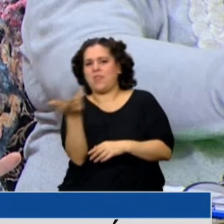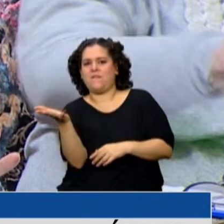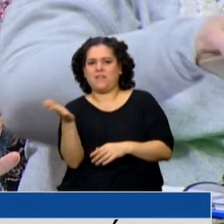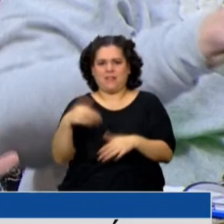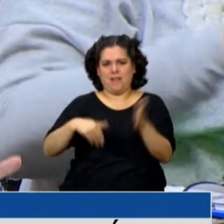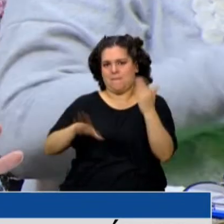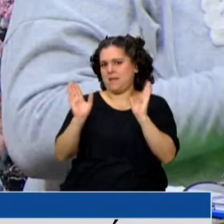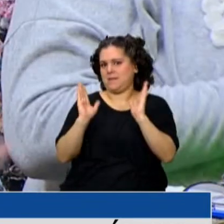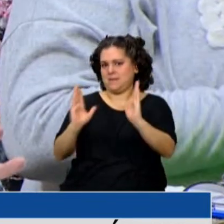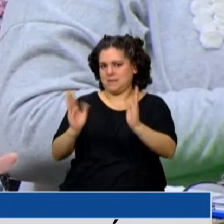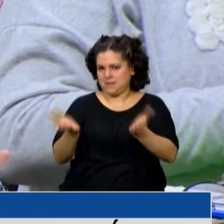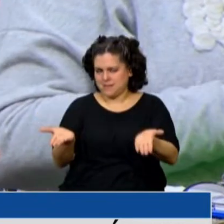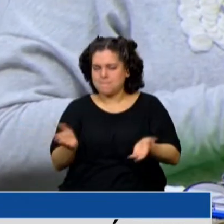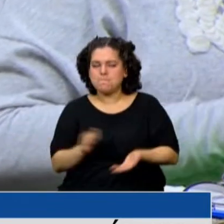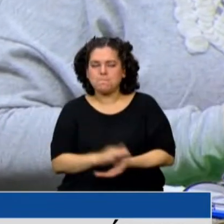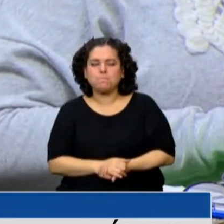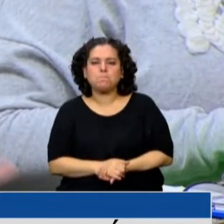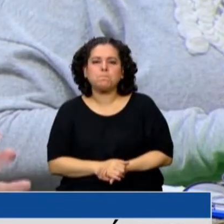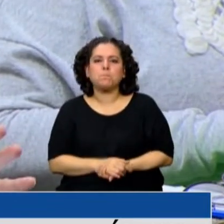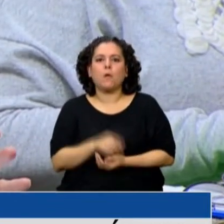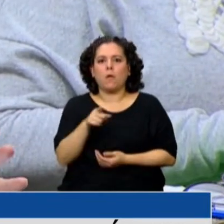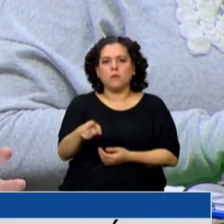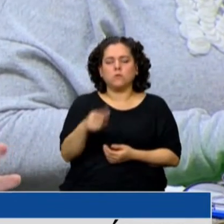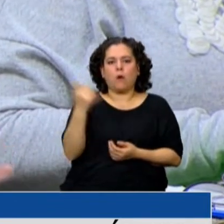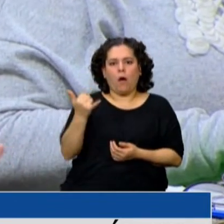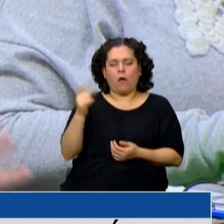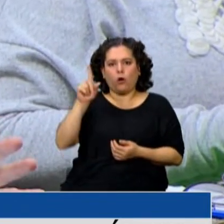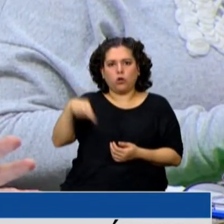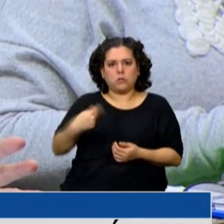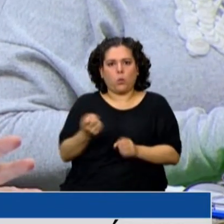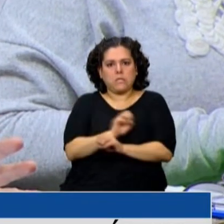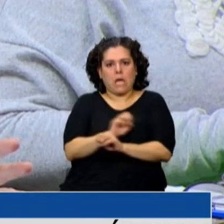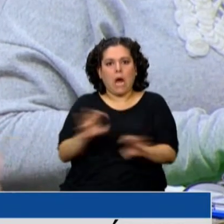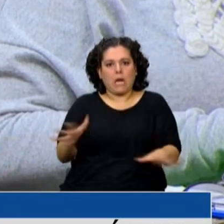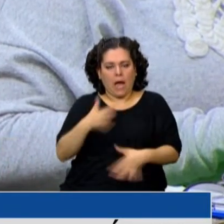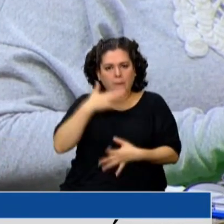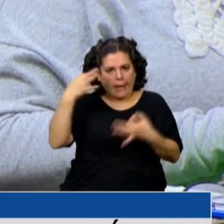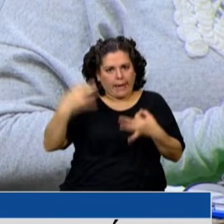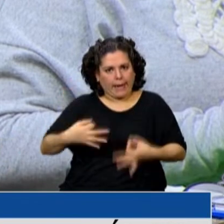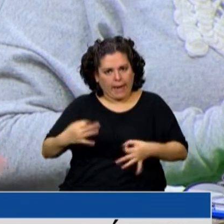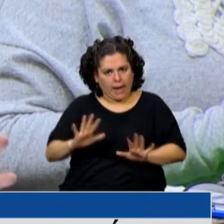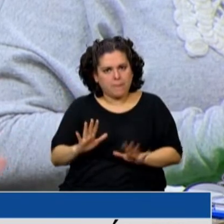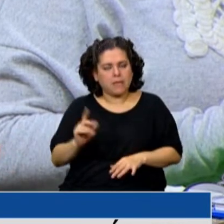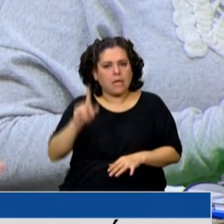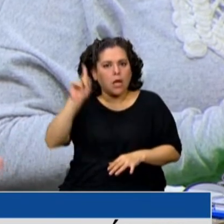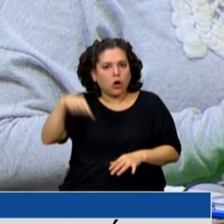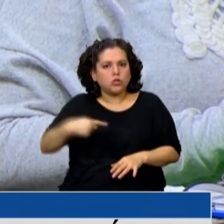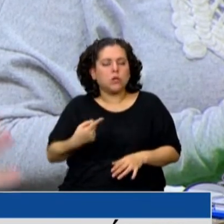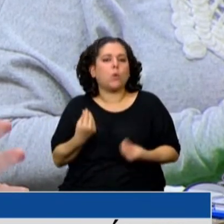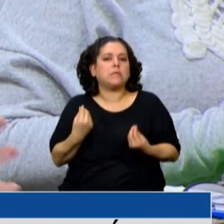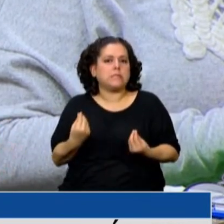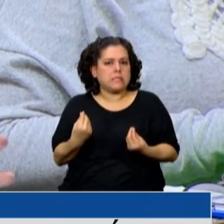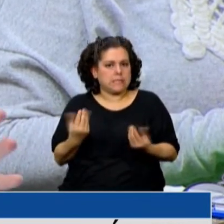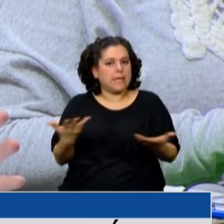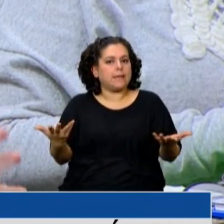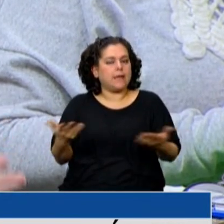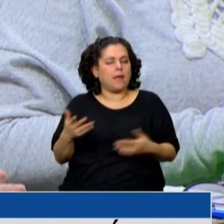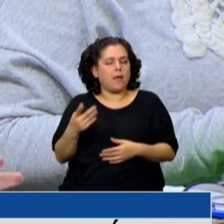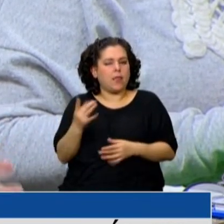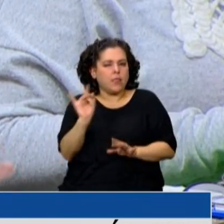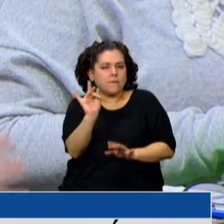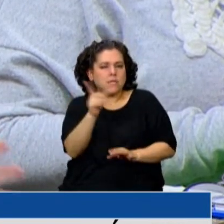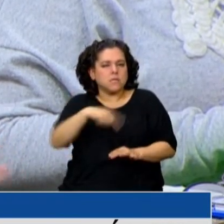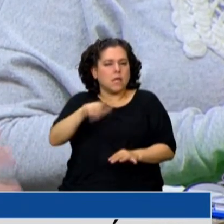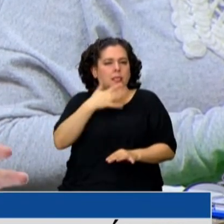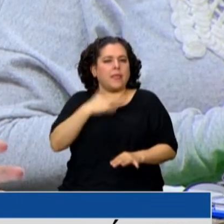Esto tiene consecuencias muy graves y son reales. Tiene consecuencias reales, que es algo que cuesta